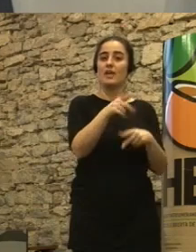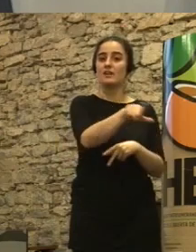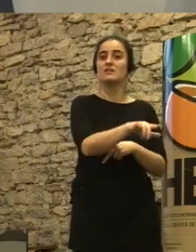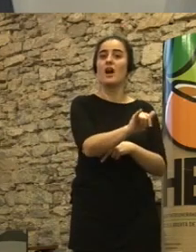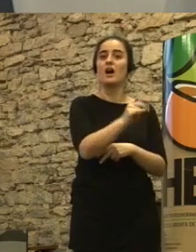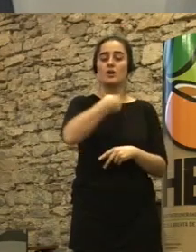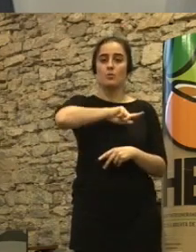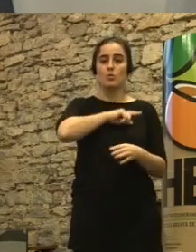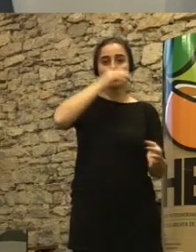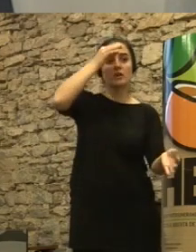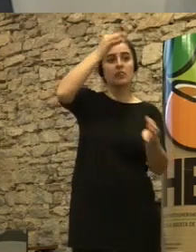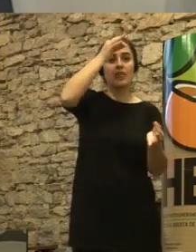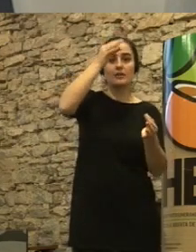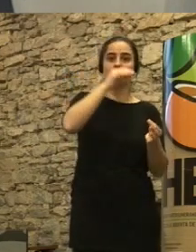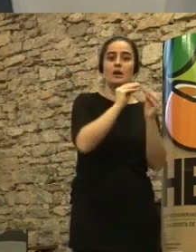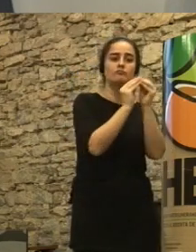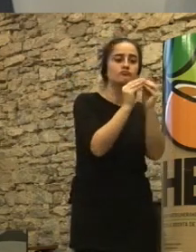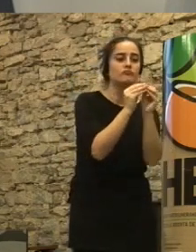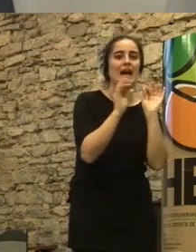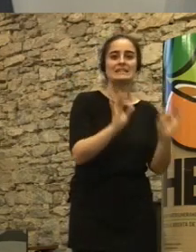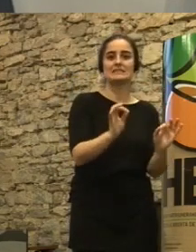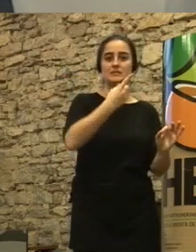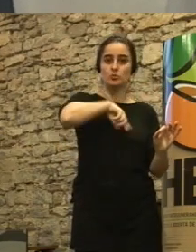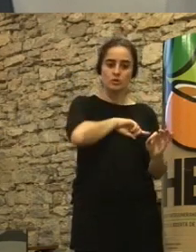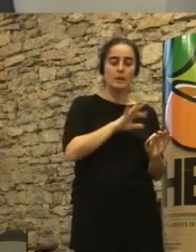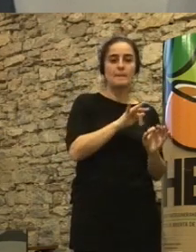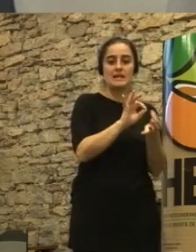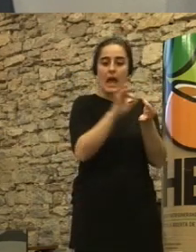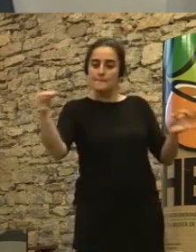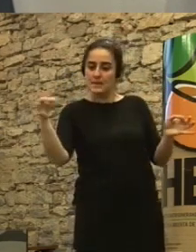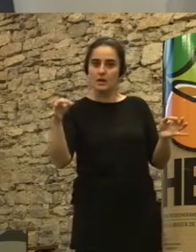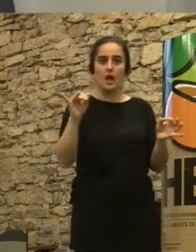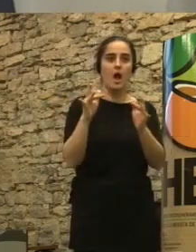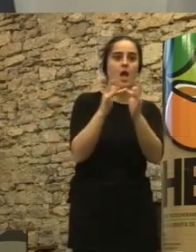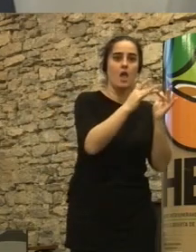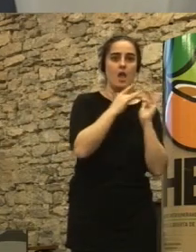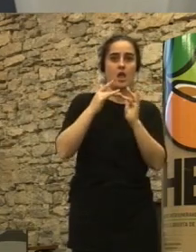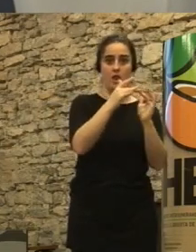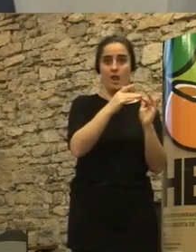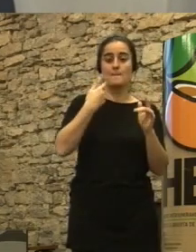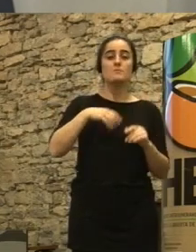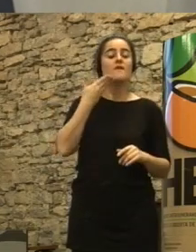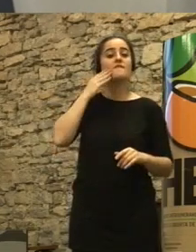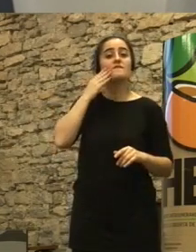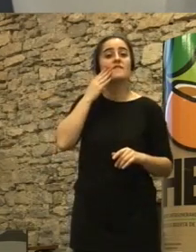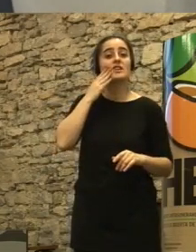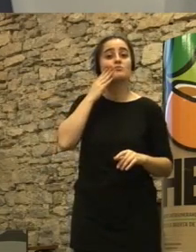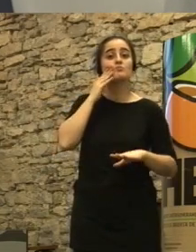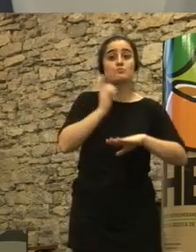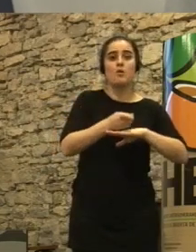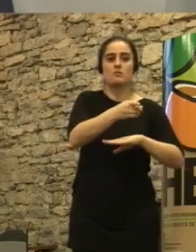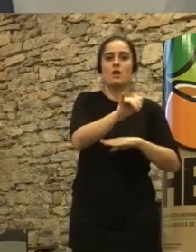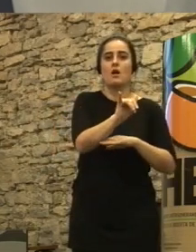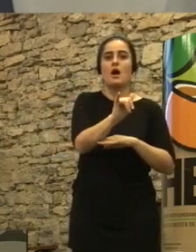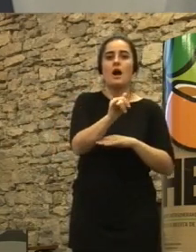graphs de nosotros y de todos nuestros amigos? Zuckerberg tiene un graphs de Antonella Broglia y de